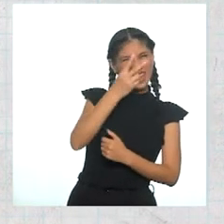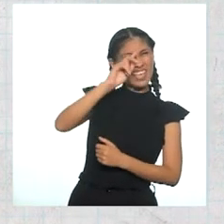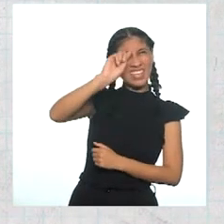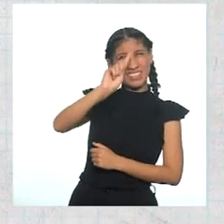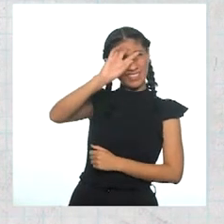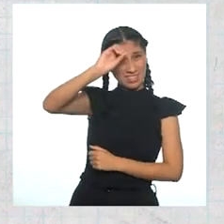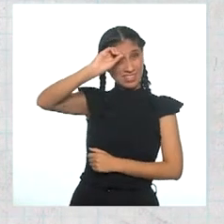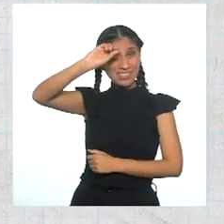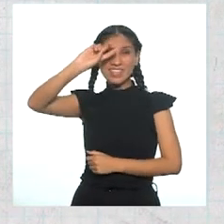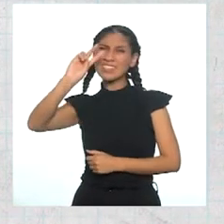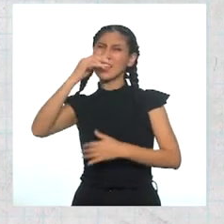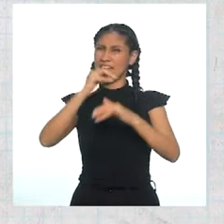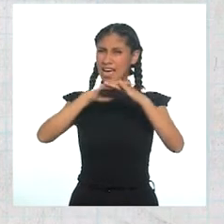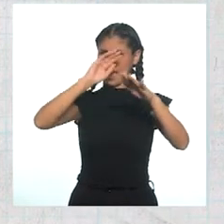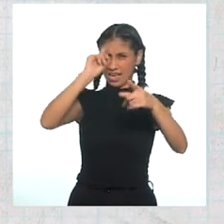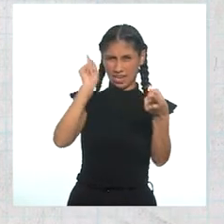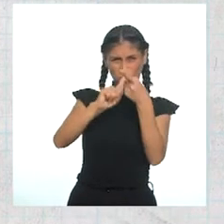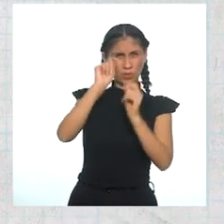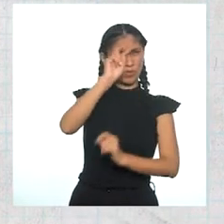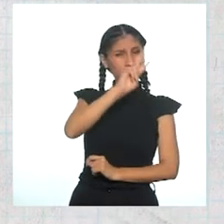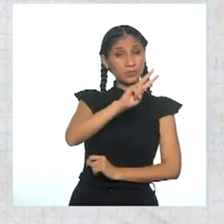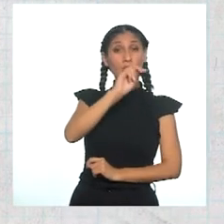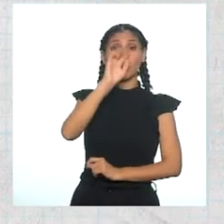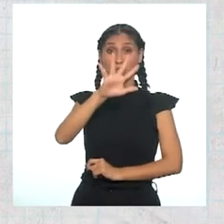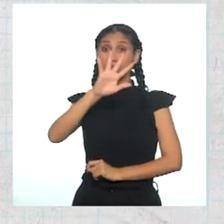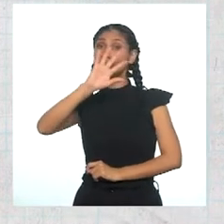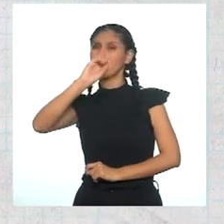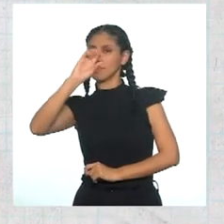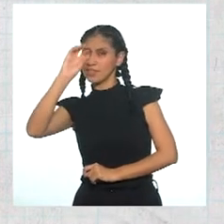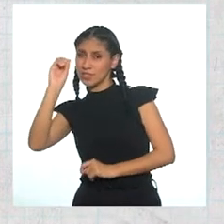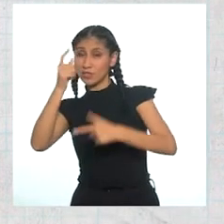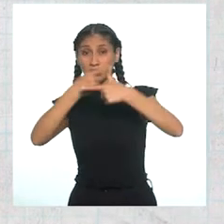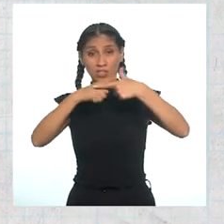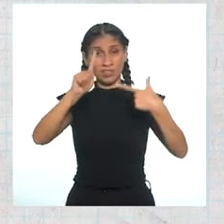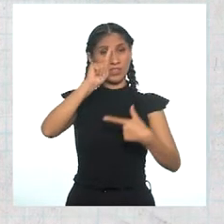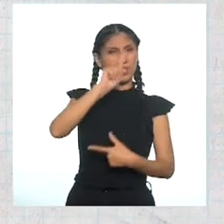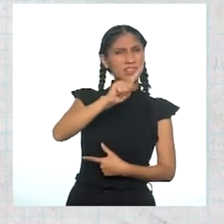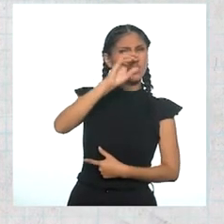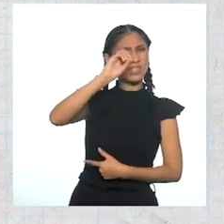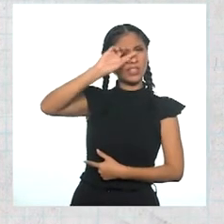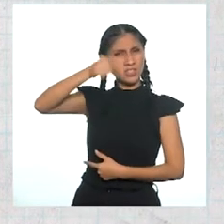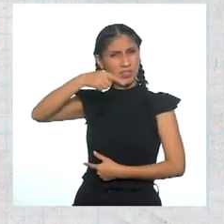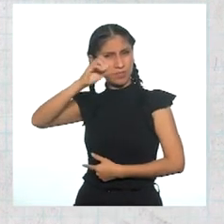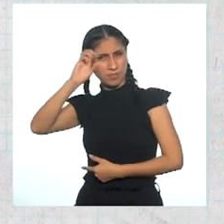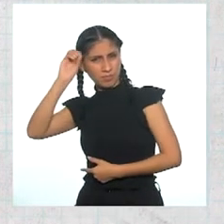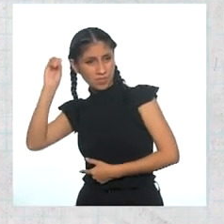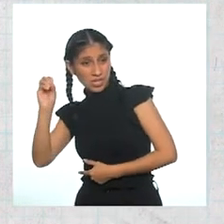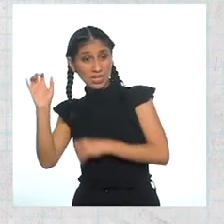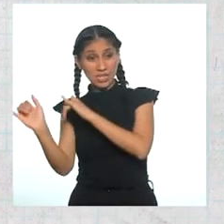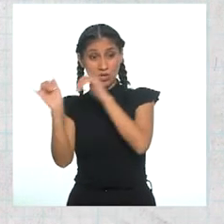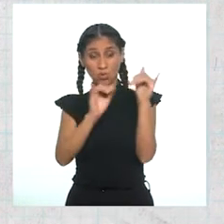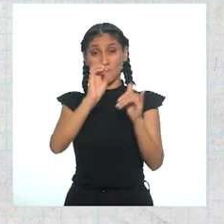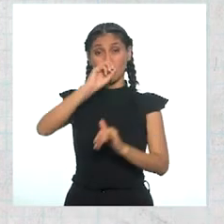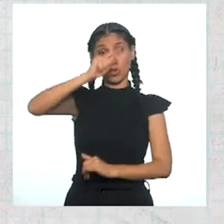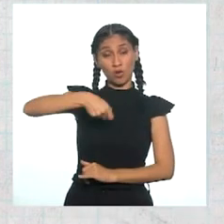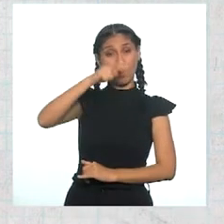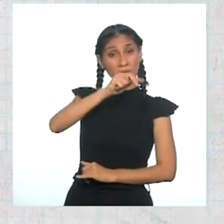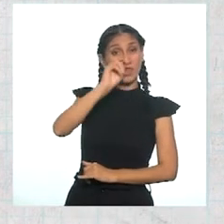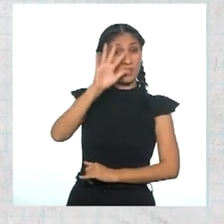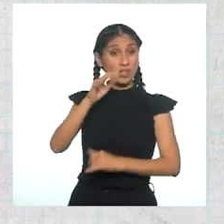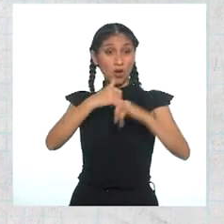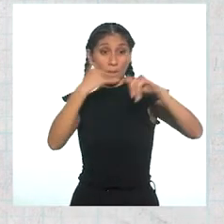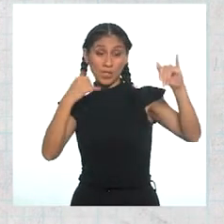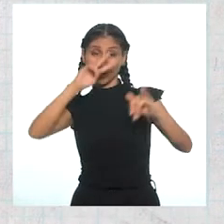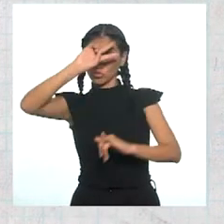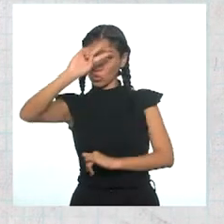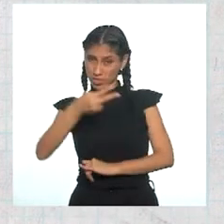potencia. Eso es 2.500 entre 10.000, lo que resulta 0,25 metros cuadrados. Eso quiere decir que